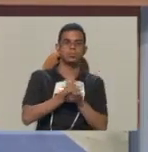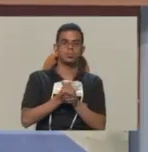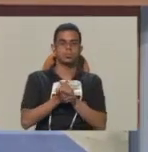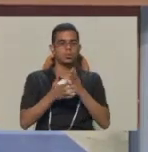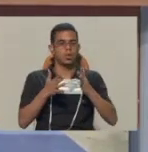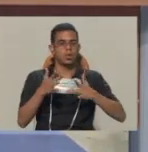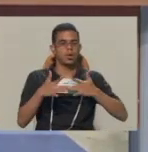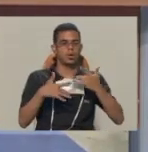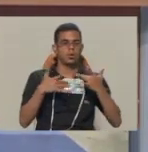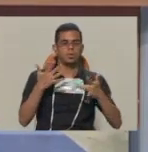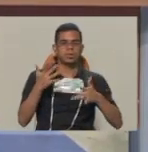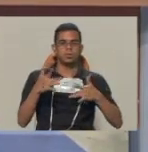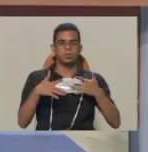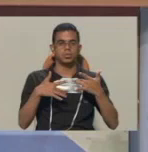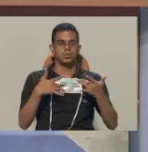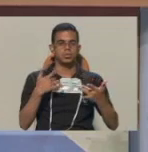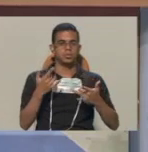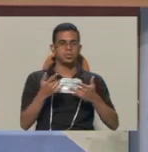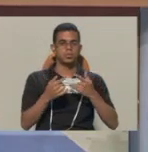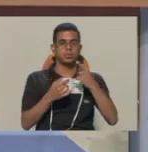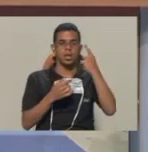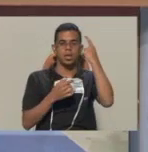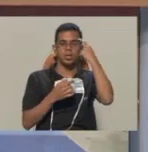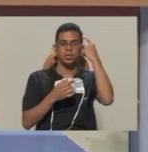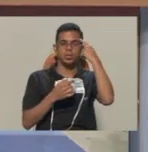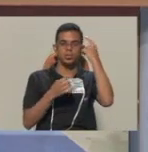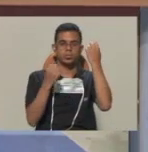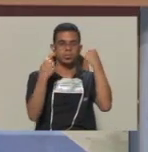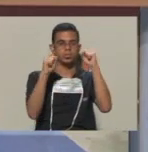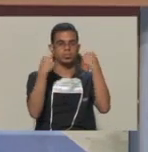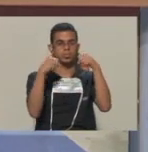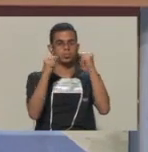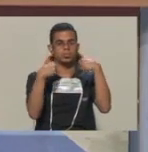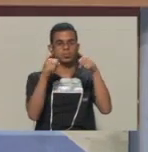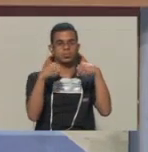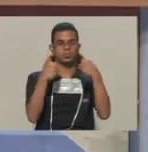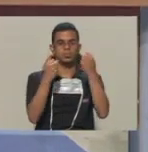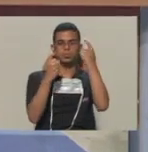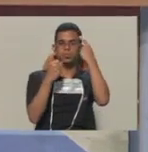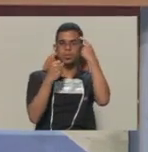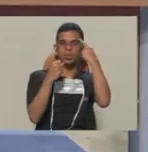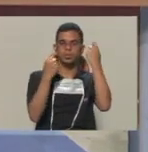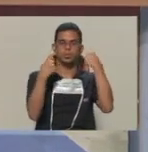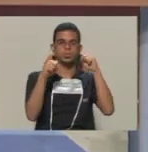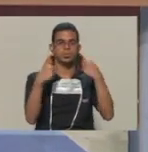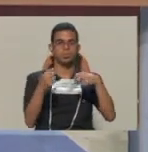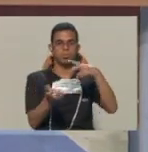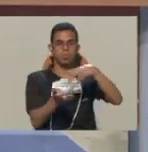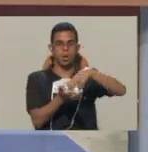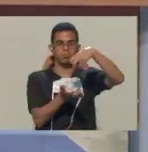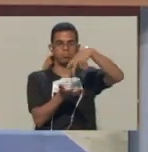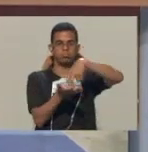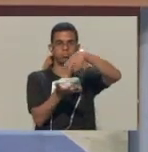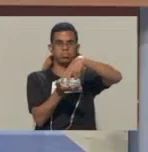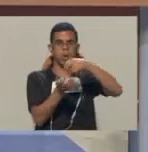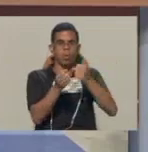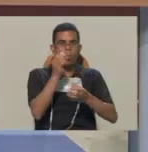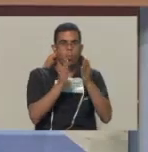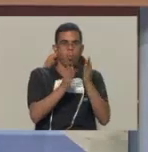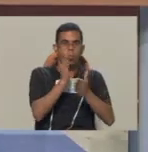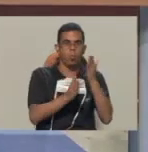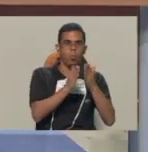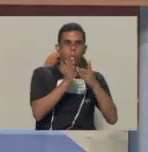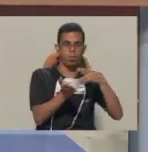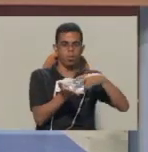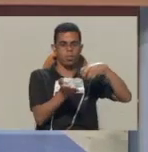a orientar en este proceso son las actividades de la psicomotricidad gruesa, en donde los niños van a saltar,